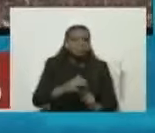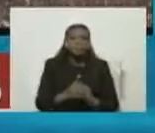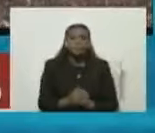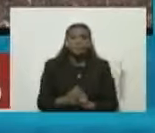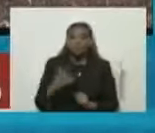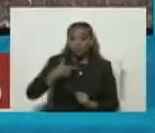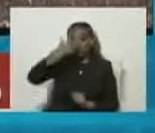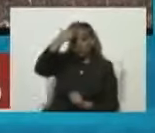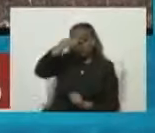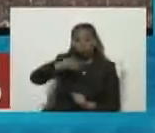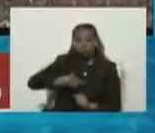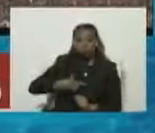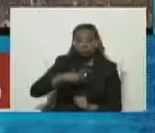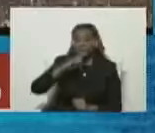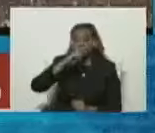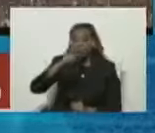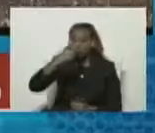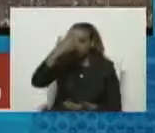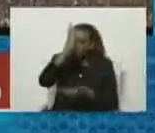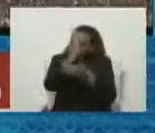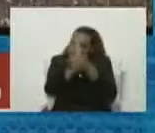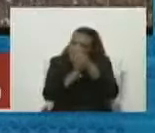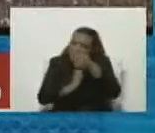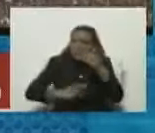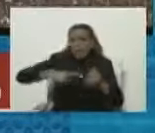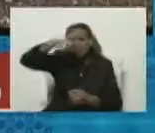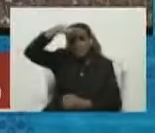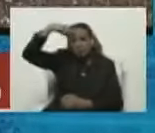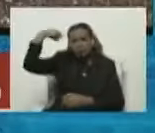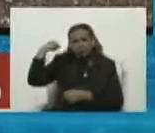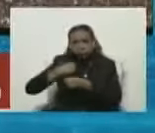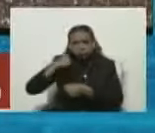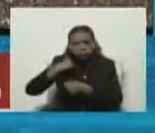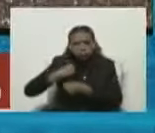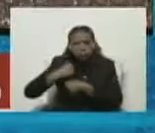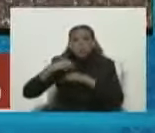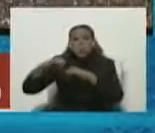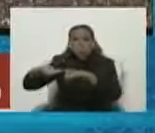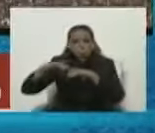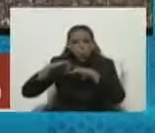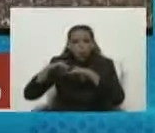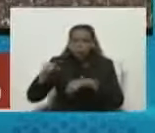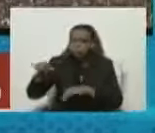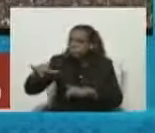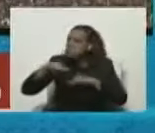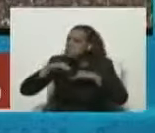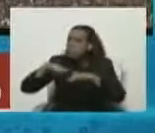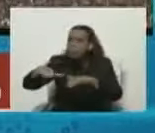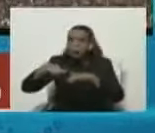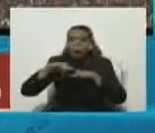Yo, este humilde obrero que está aquí, soy como tú.